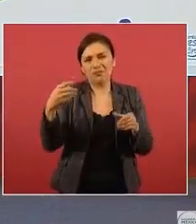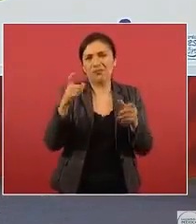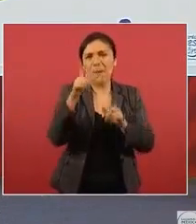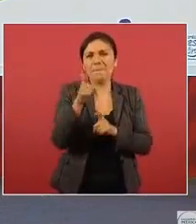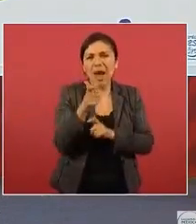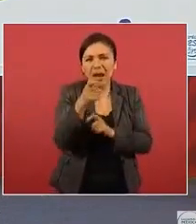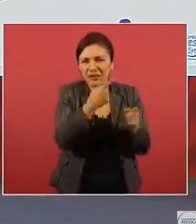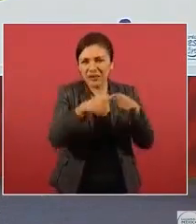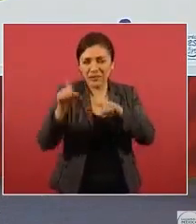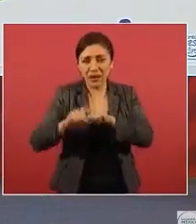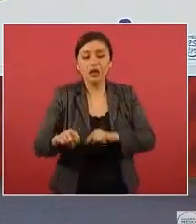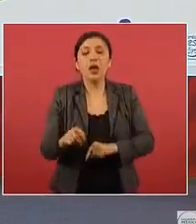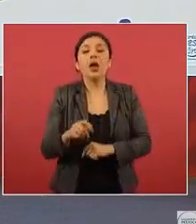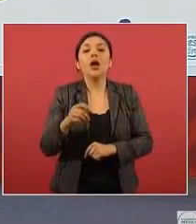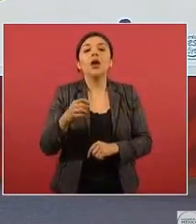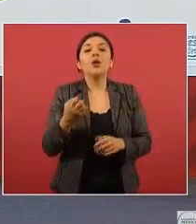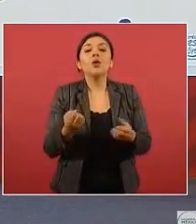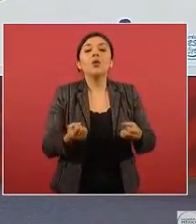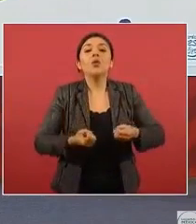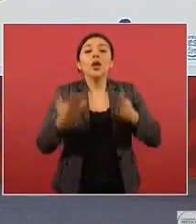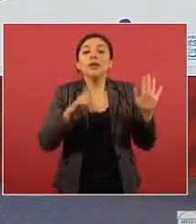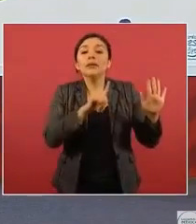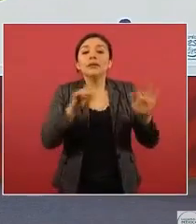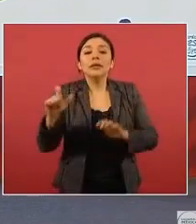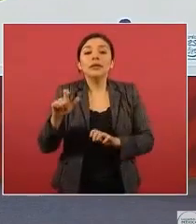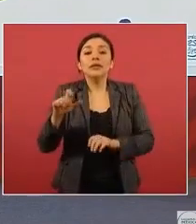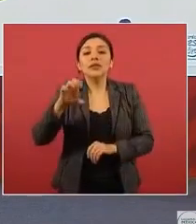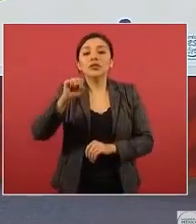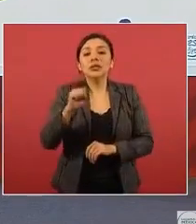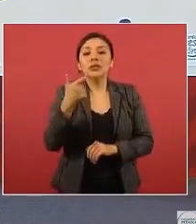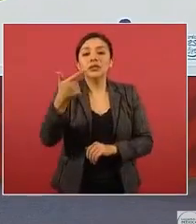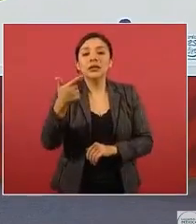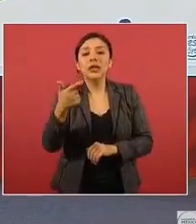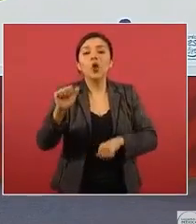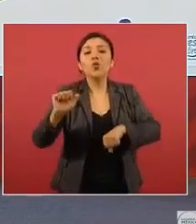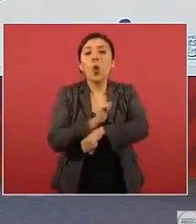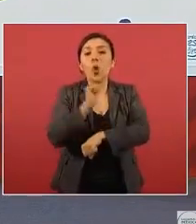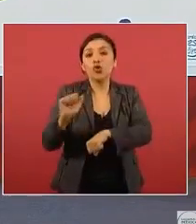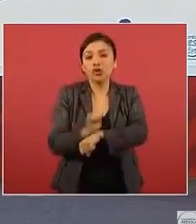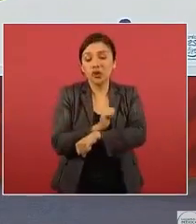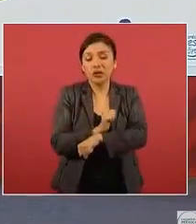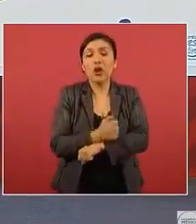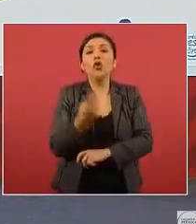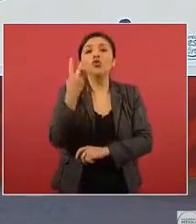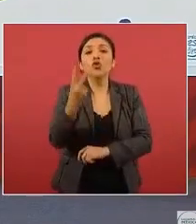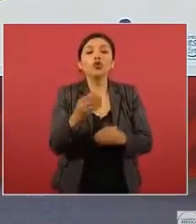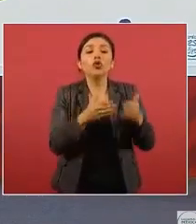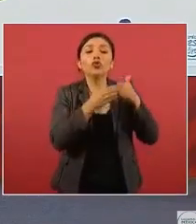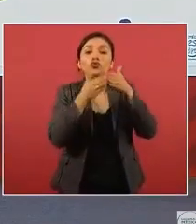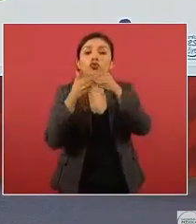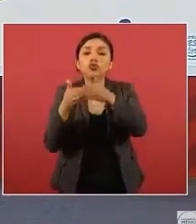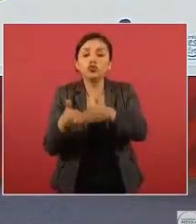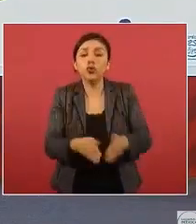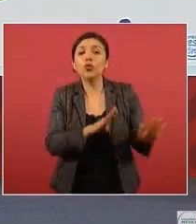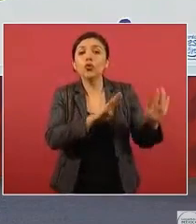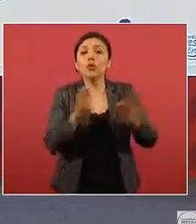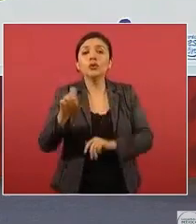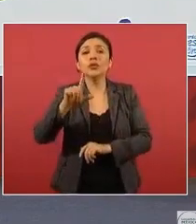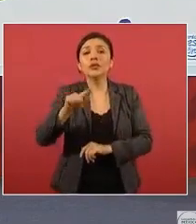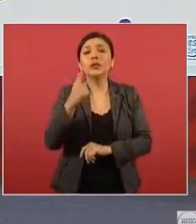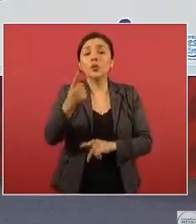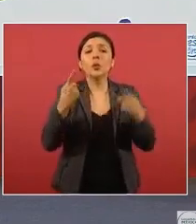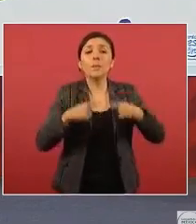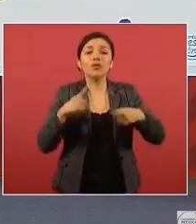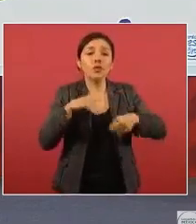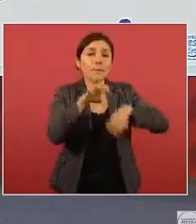76.463 cartuchos 767 vehículos dos embarcaciones 971